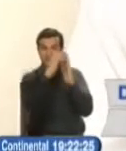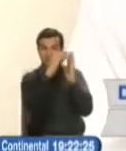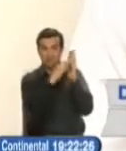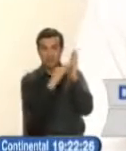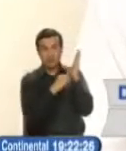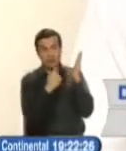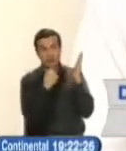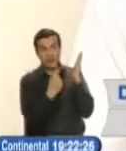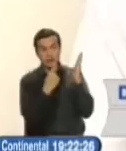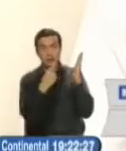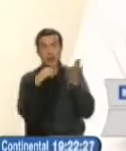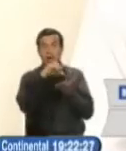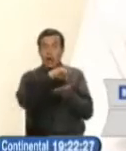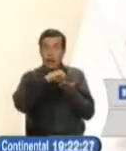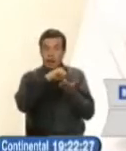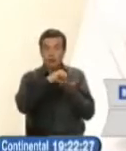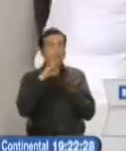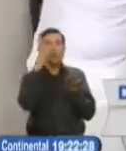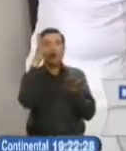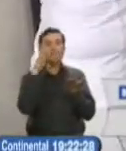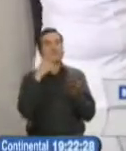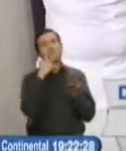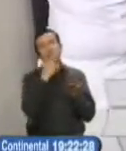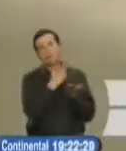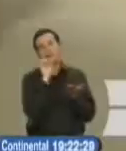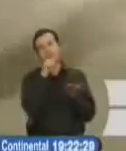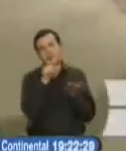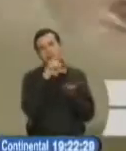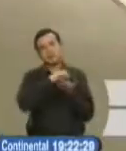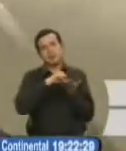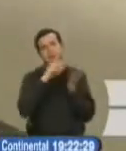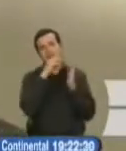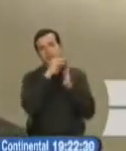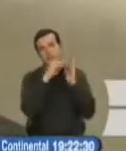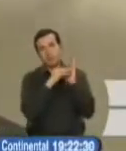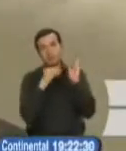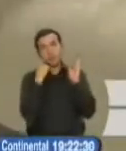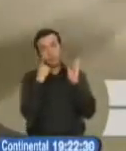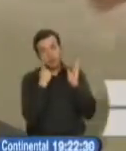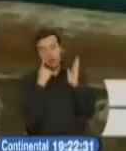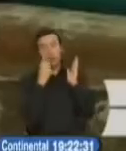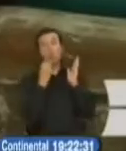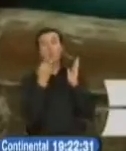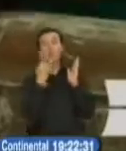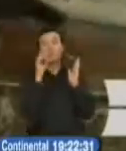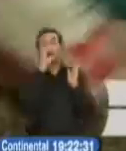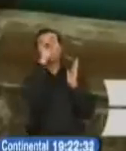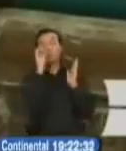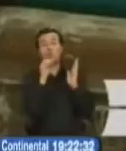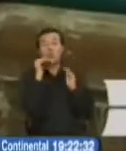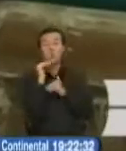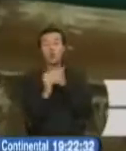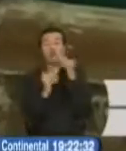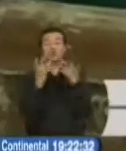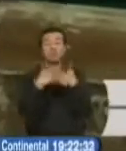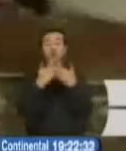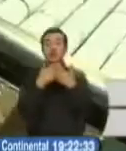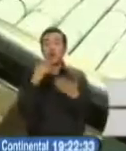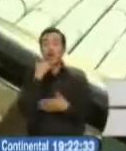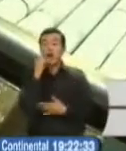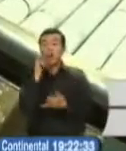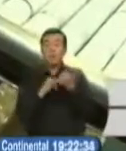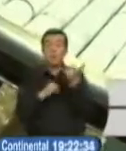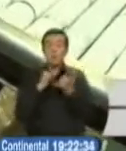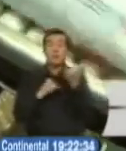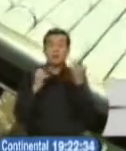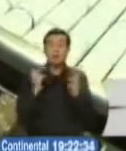contiene grasa porque la leche sí contiene grasa. También es importante revisar el grado de pasteurización, un proceso que sirve para destruir los